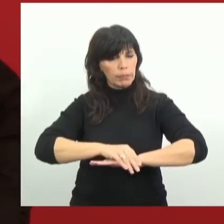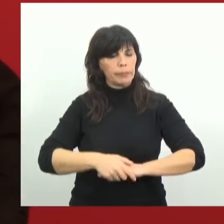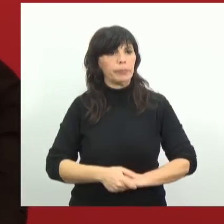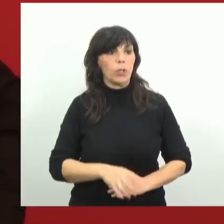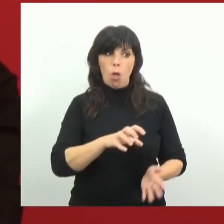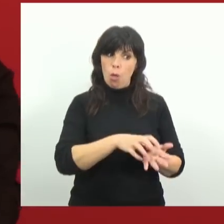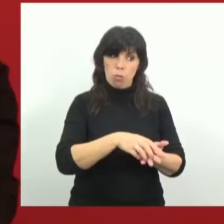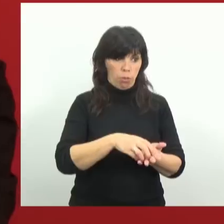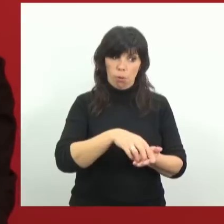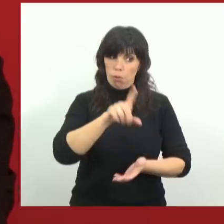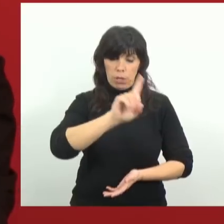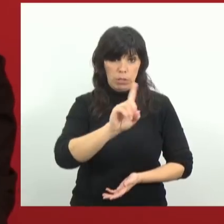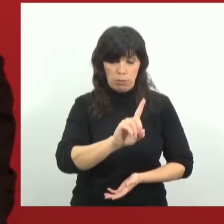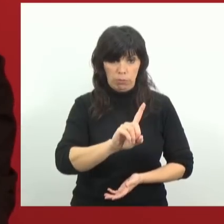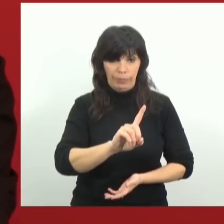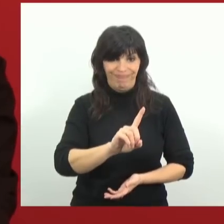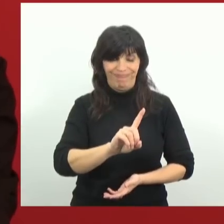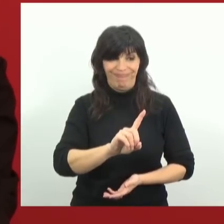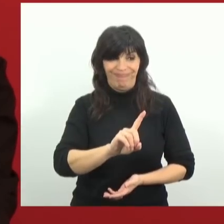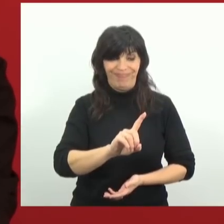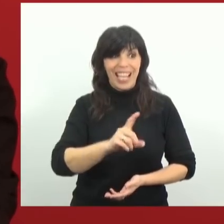Y cuando esa palabra cae del cielo,